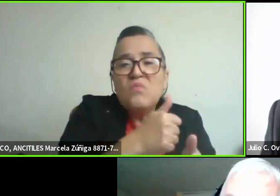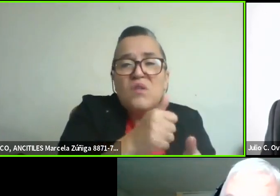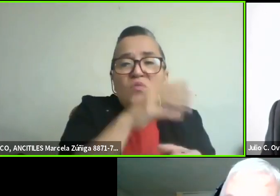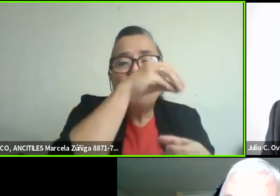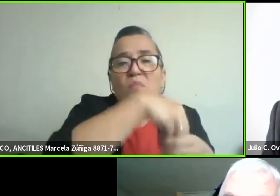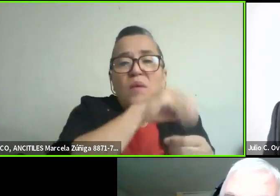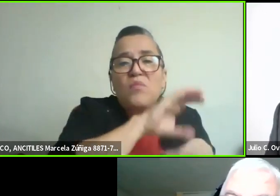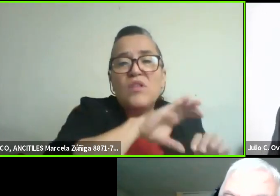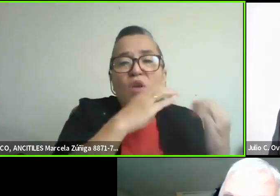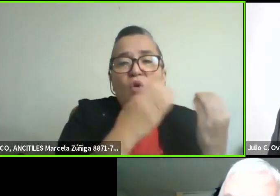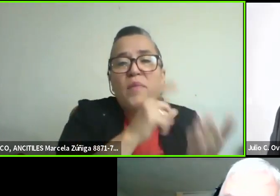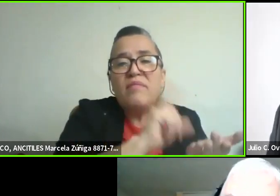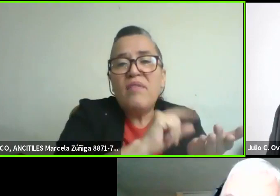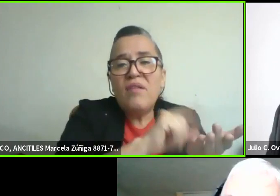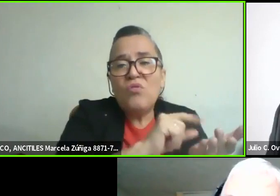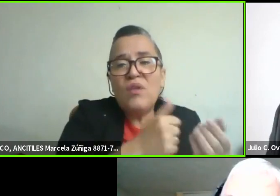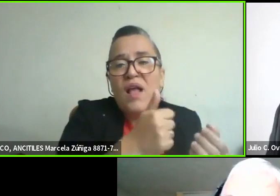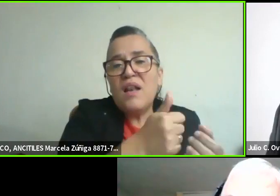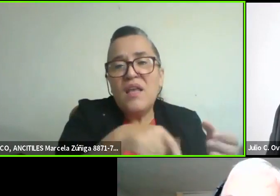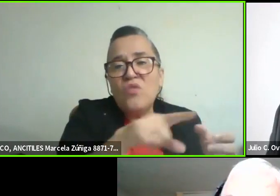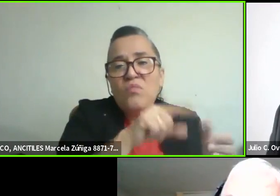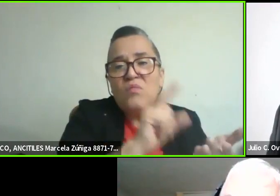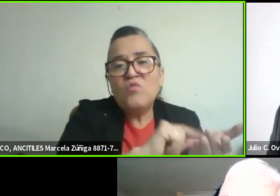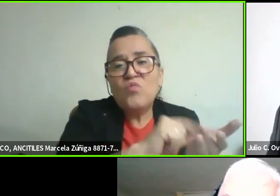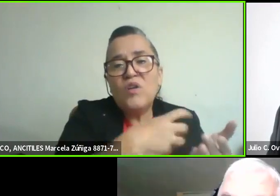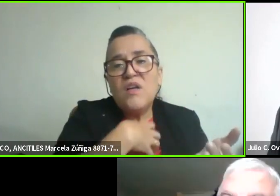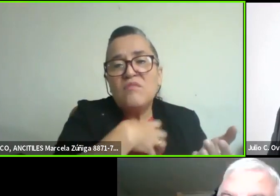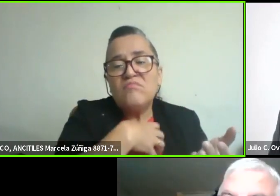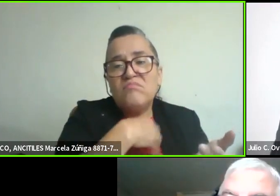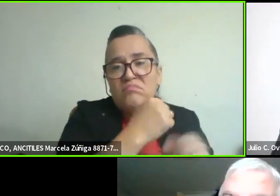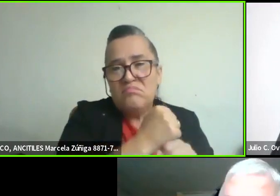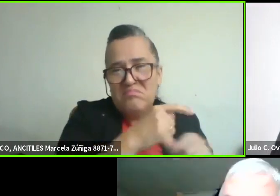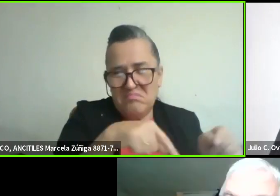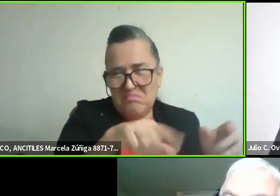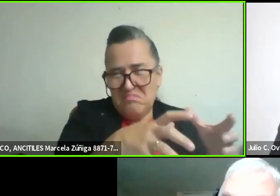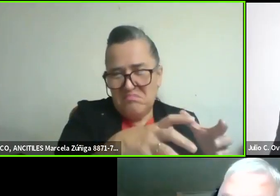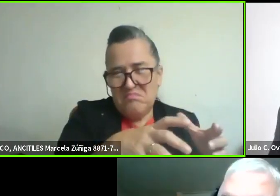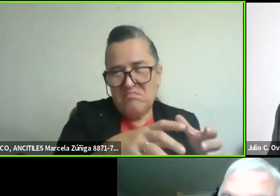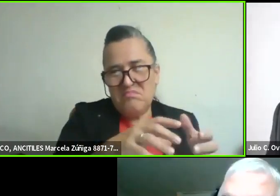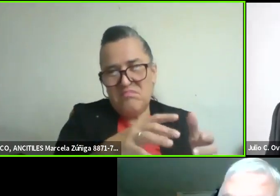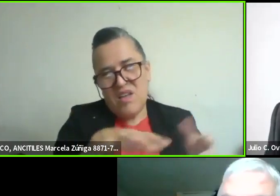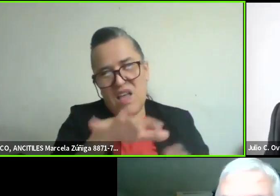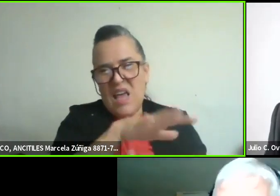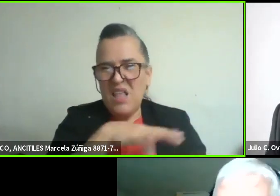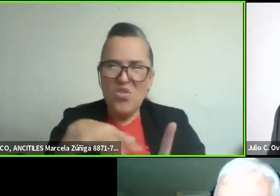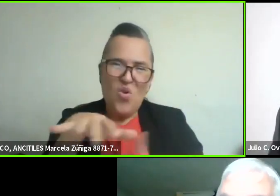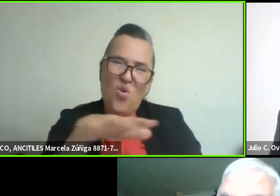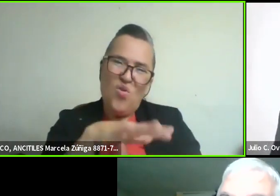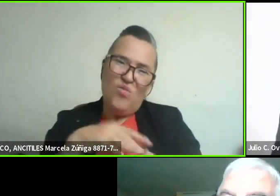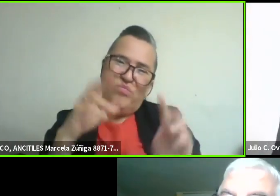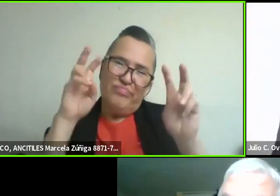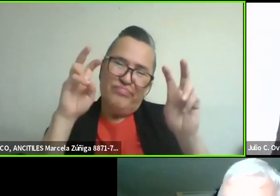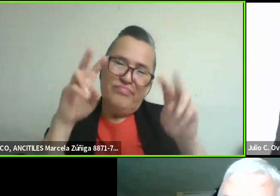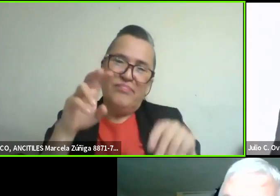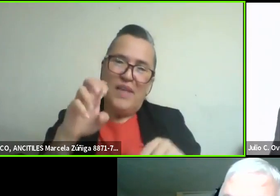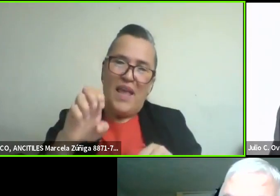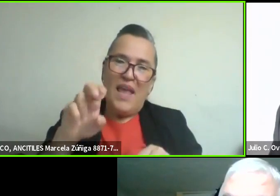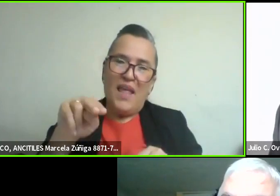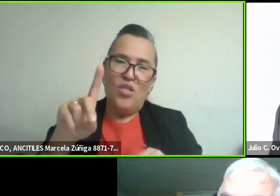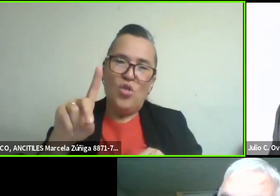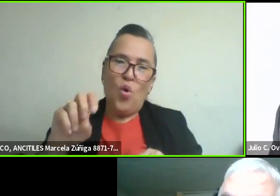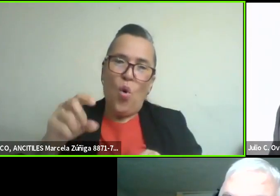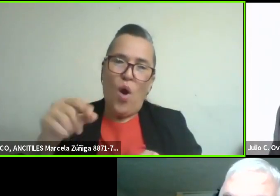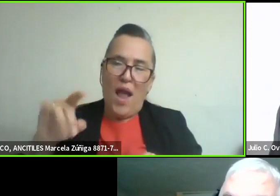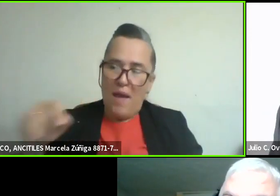del comité editorial y ellos publican los trabajos entonces ahí se genera un entorno que yo llamo en bueno que se llama endogámico